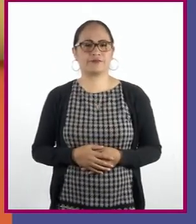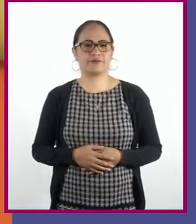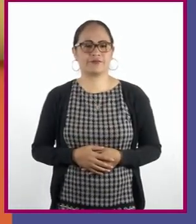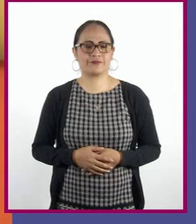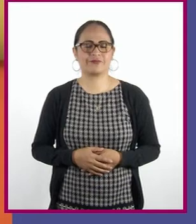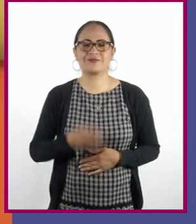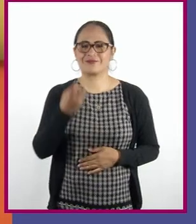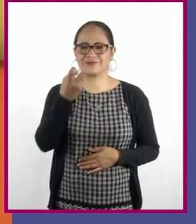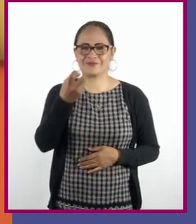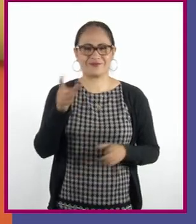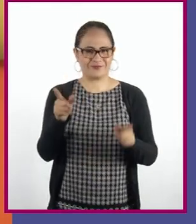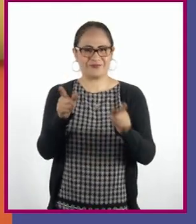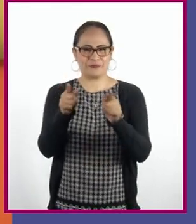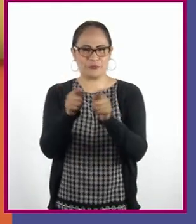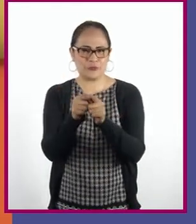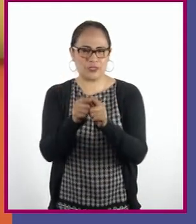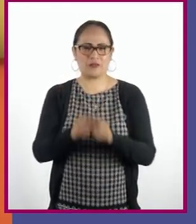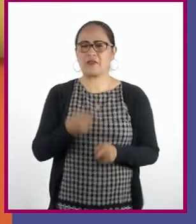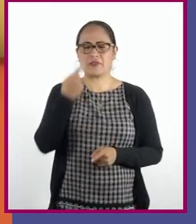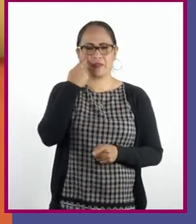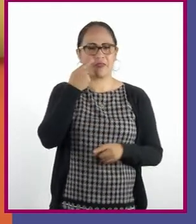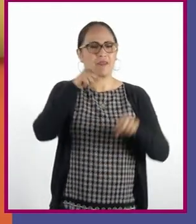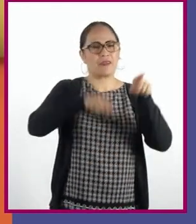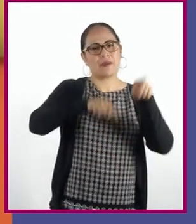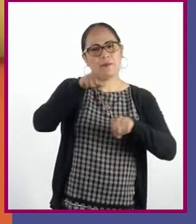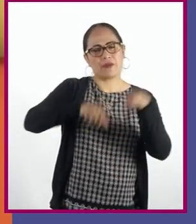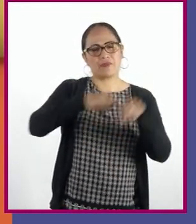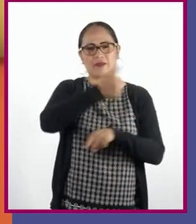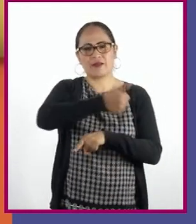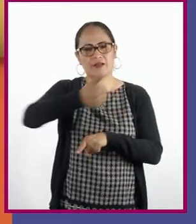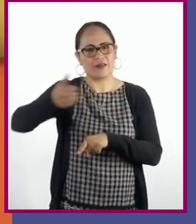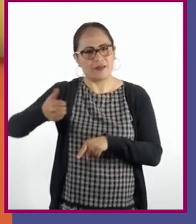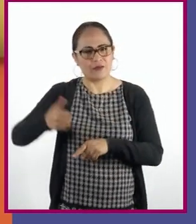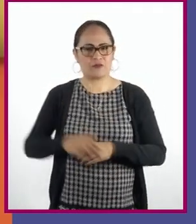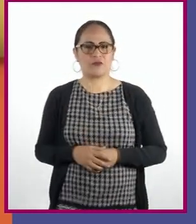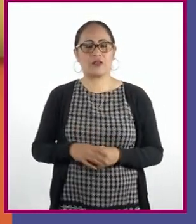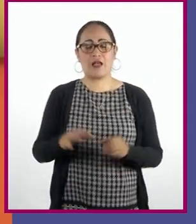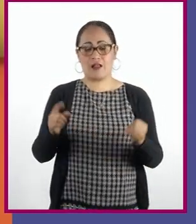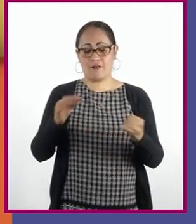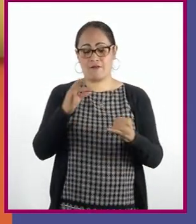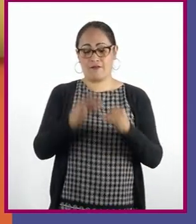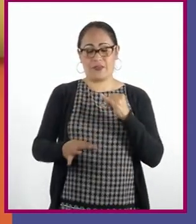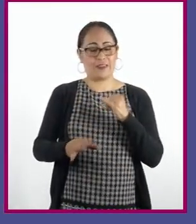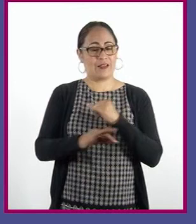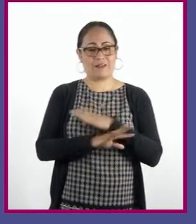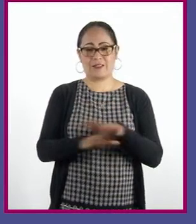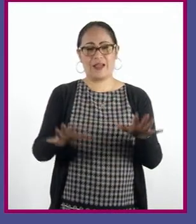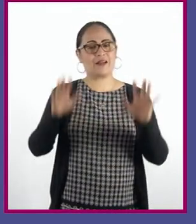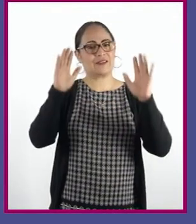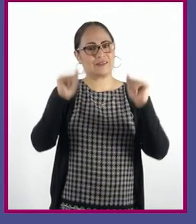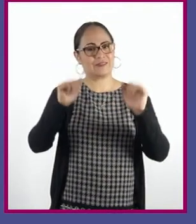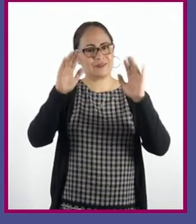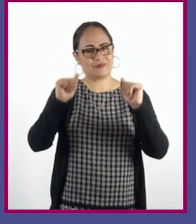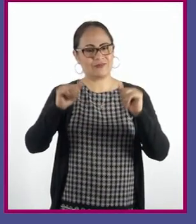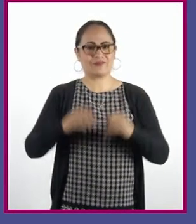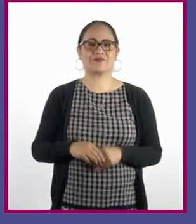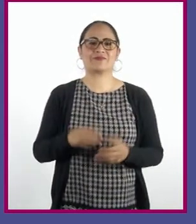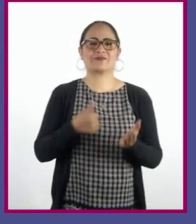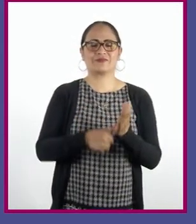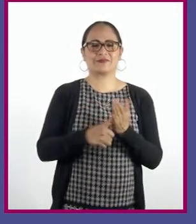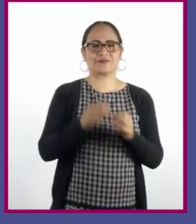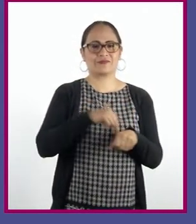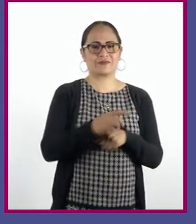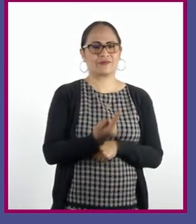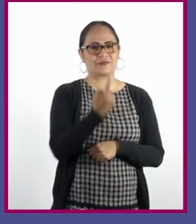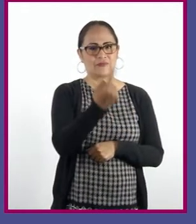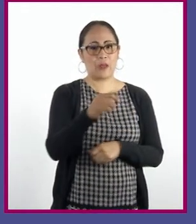la carta podemos elegirla según nuestra redacción. Y por último, despedida. Carta 1. Sin más por el